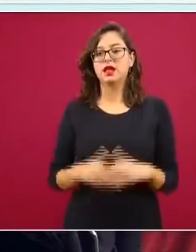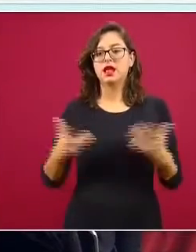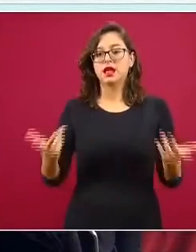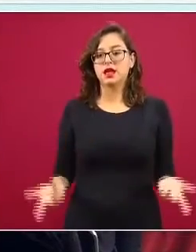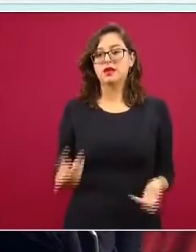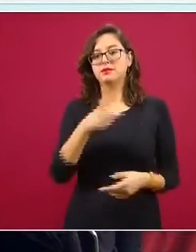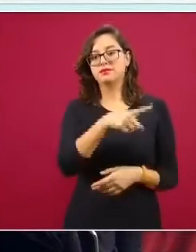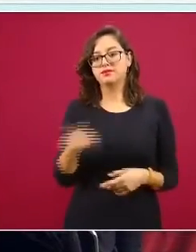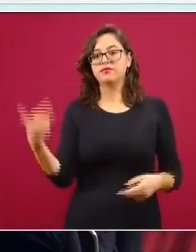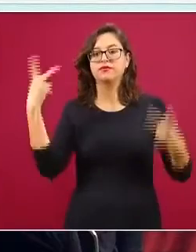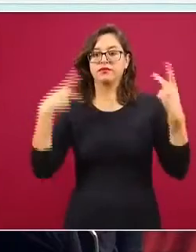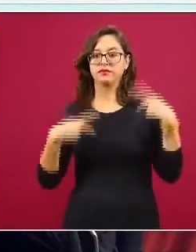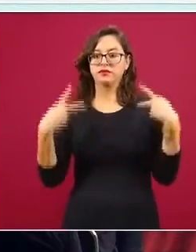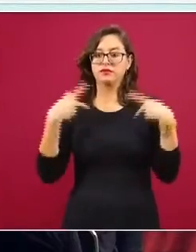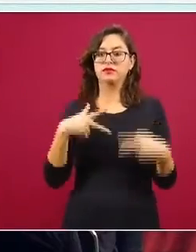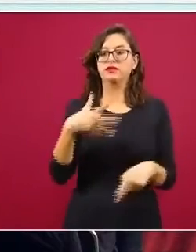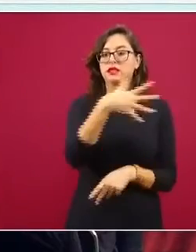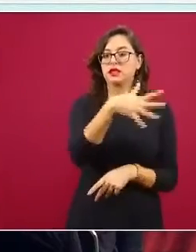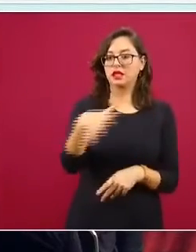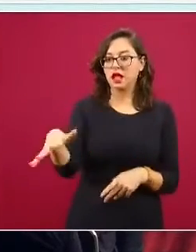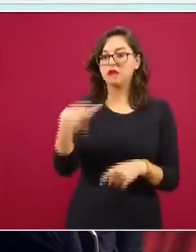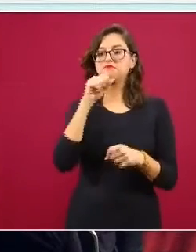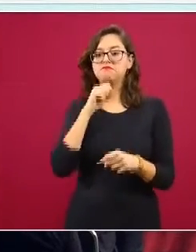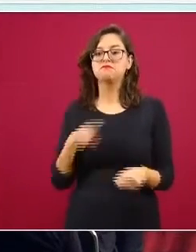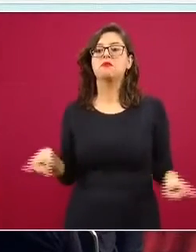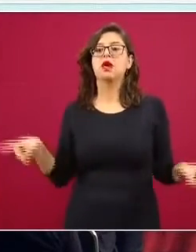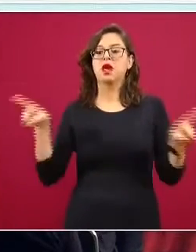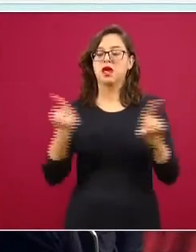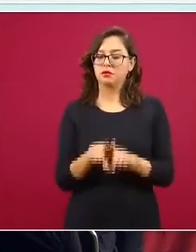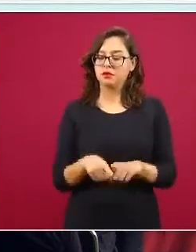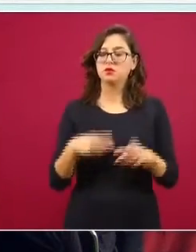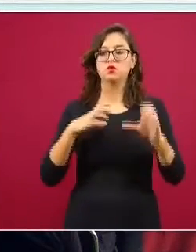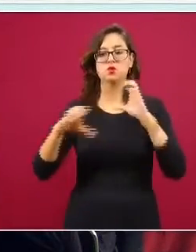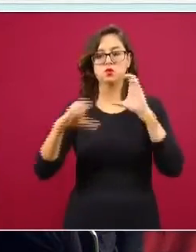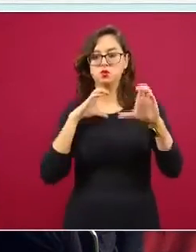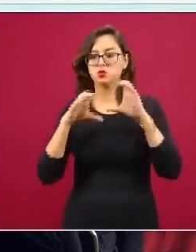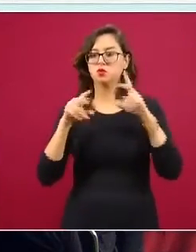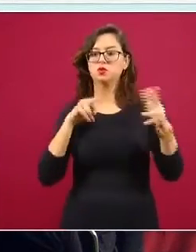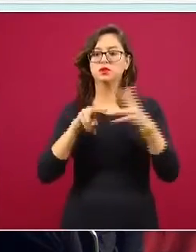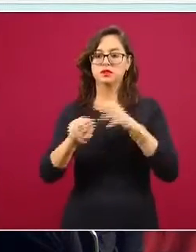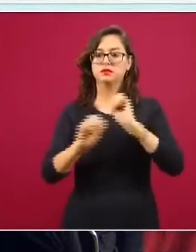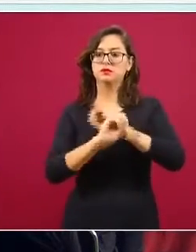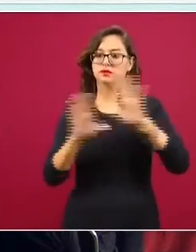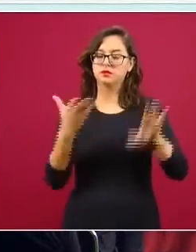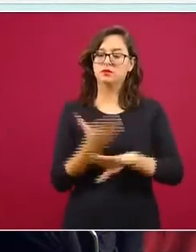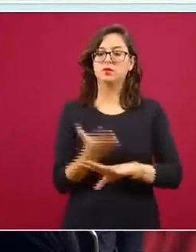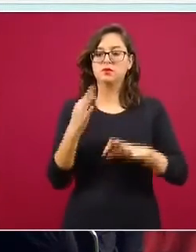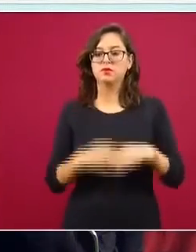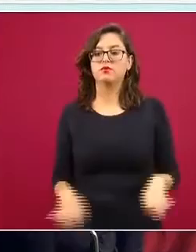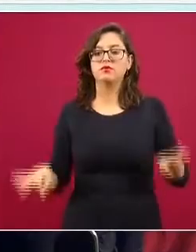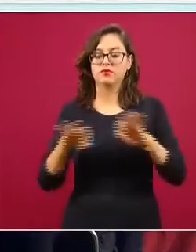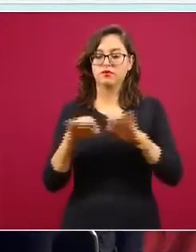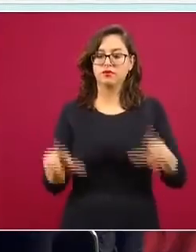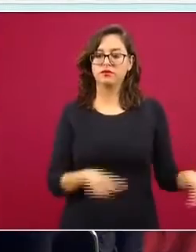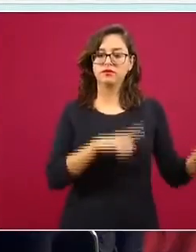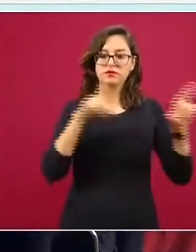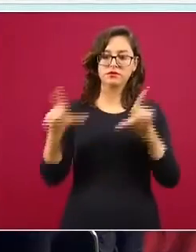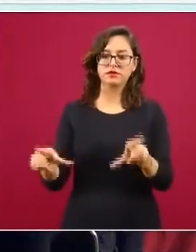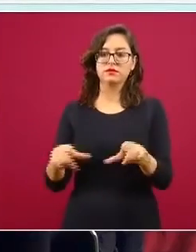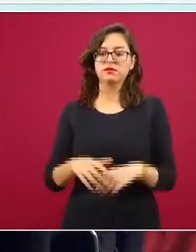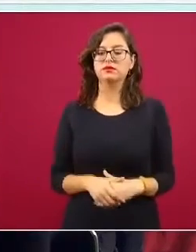general y que creemos que sigue siendo un elemento importante de transparencia y de comunicación para todas y todos. La siguiente, por